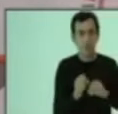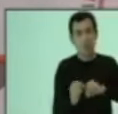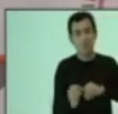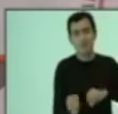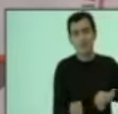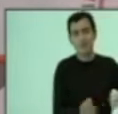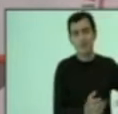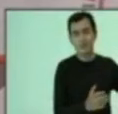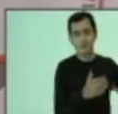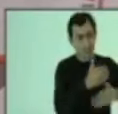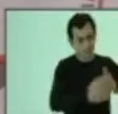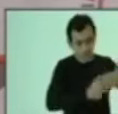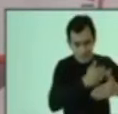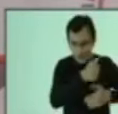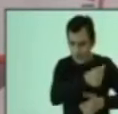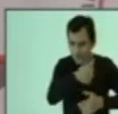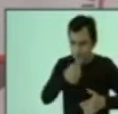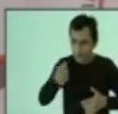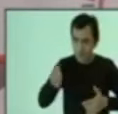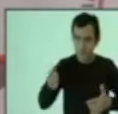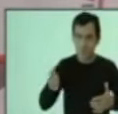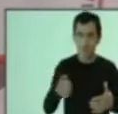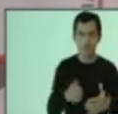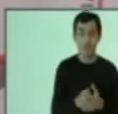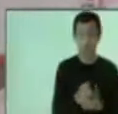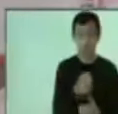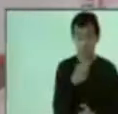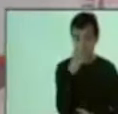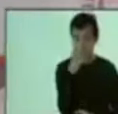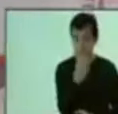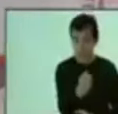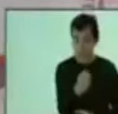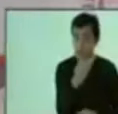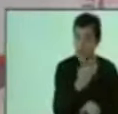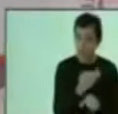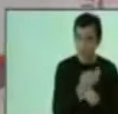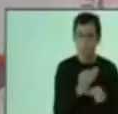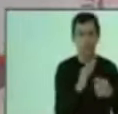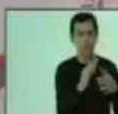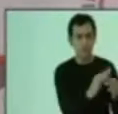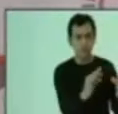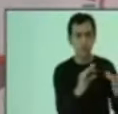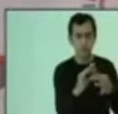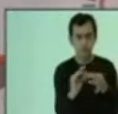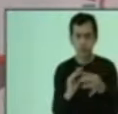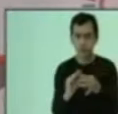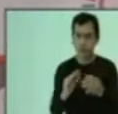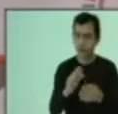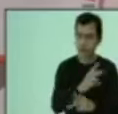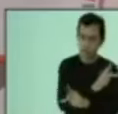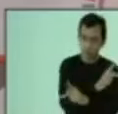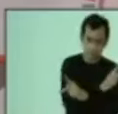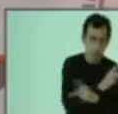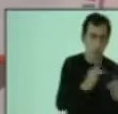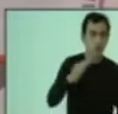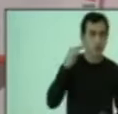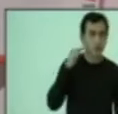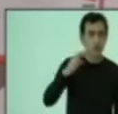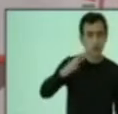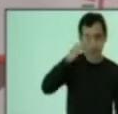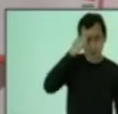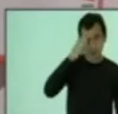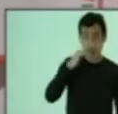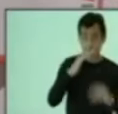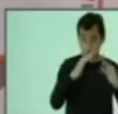el crecimiento de cada uno de ellos. Por eso ahora estamos participando en Todos por Veracruz. Recuerda, Coatzintla es